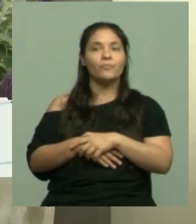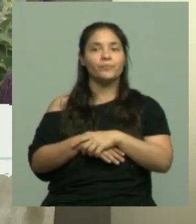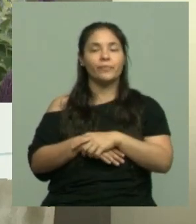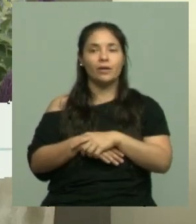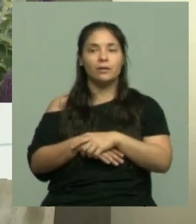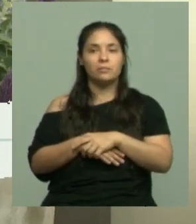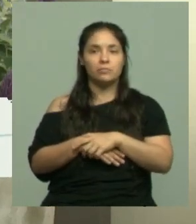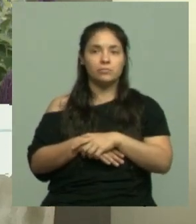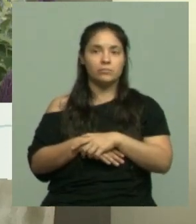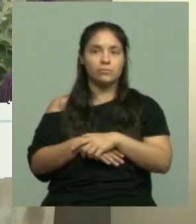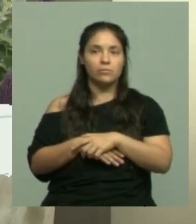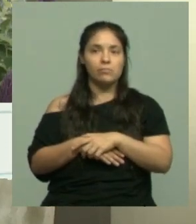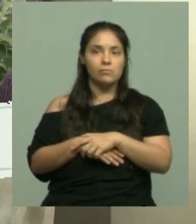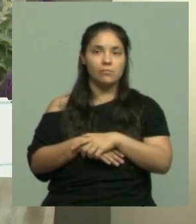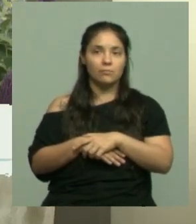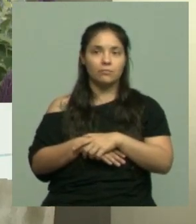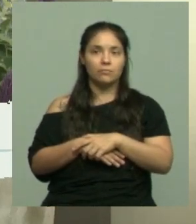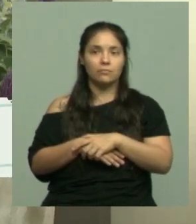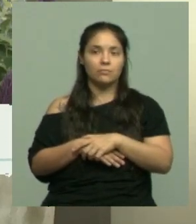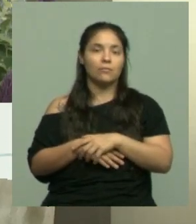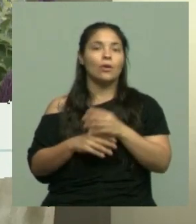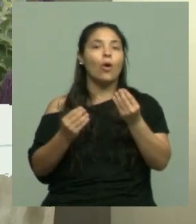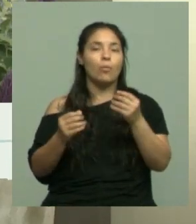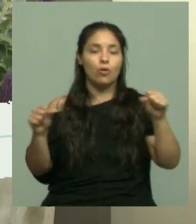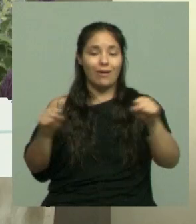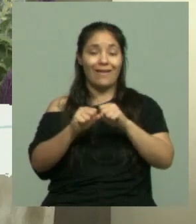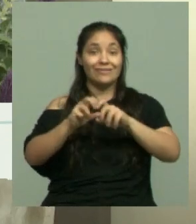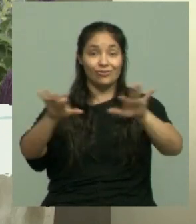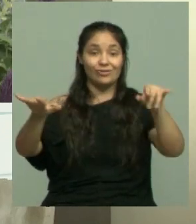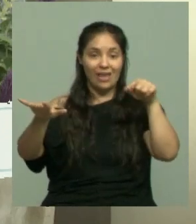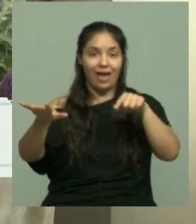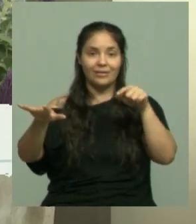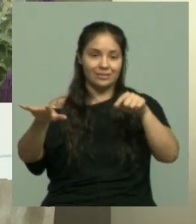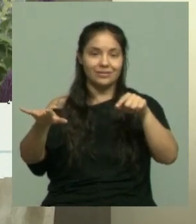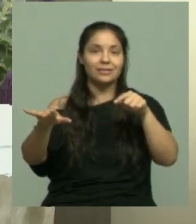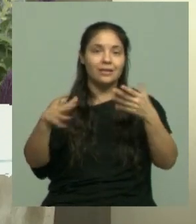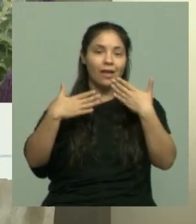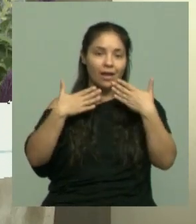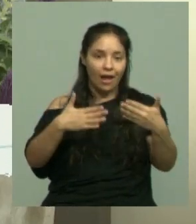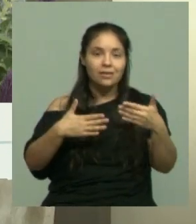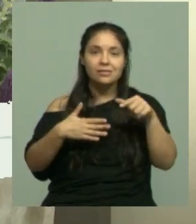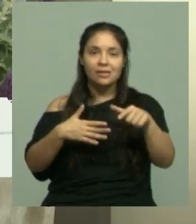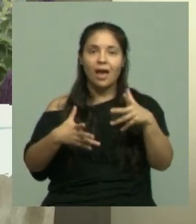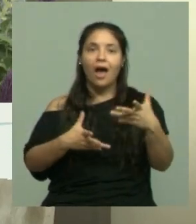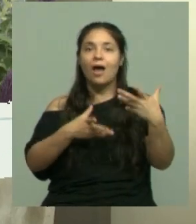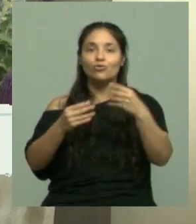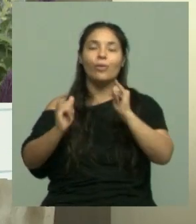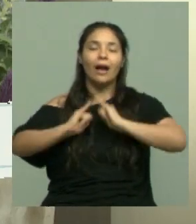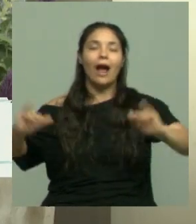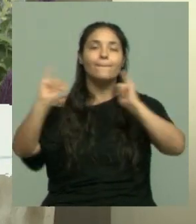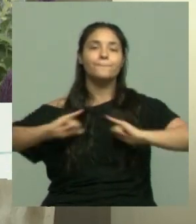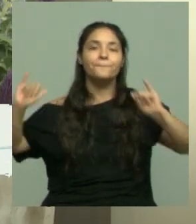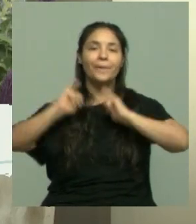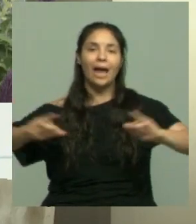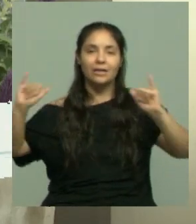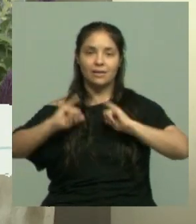cómo el tema de redes sociales ha incidido en las campañas de estas corrientes